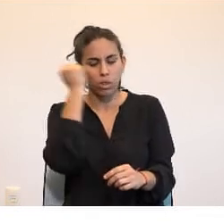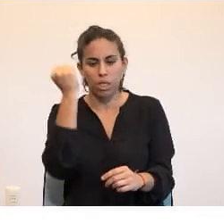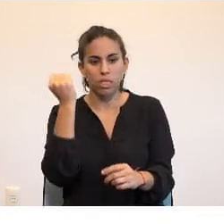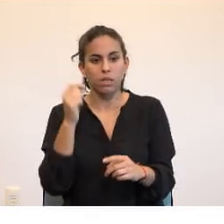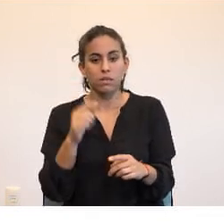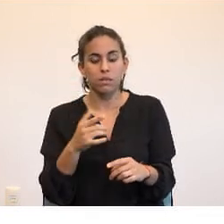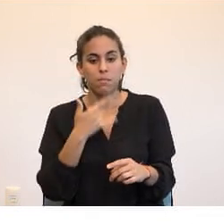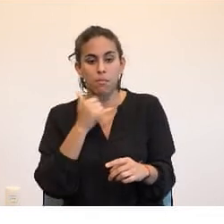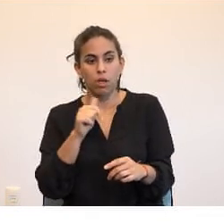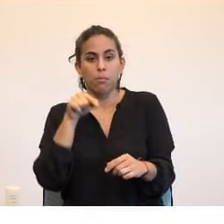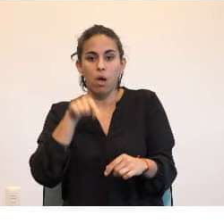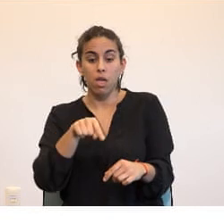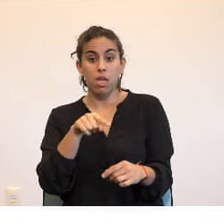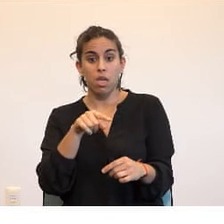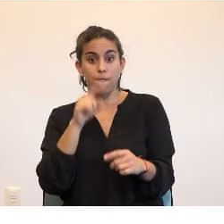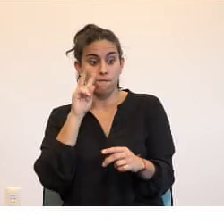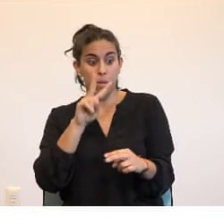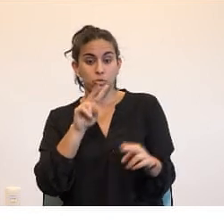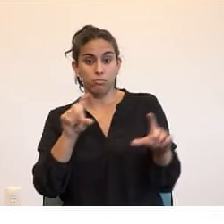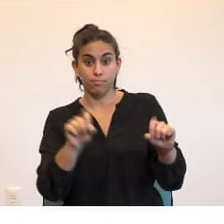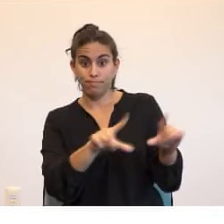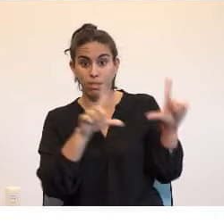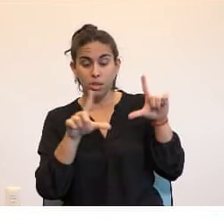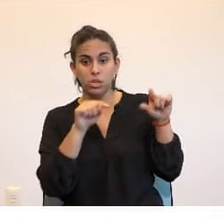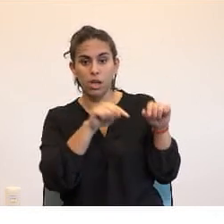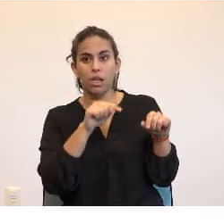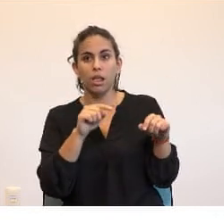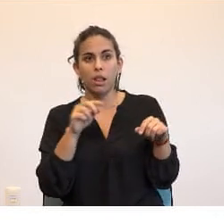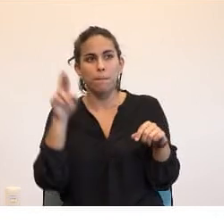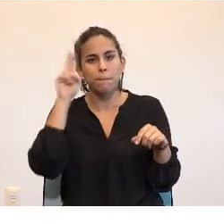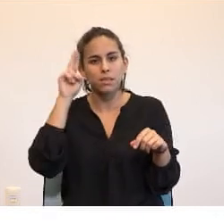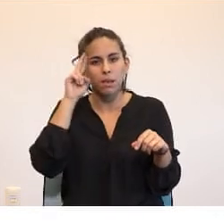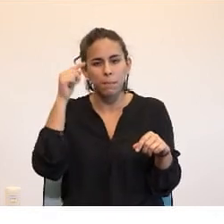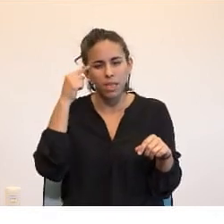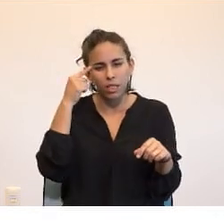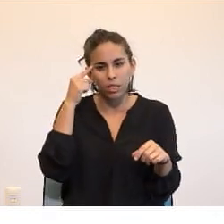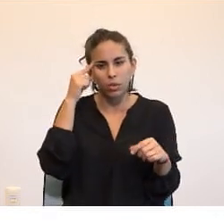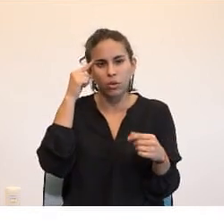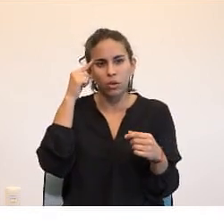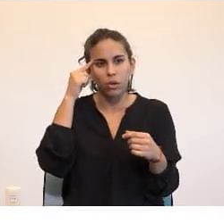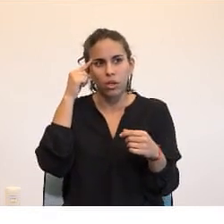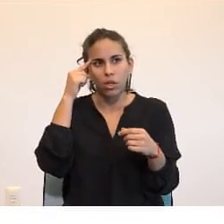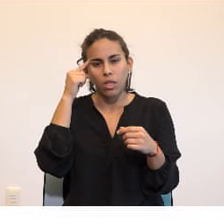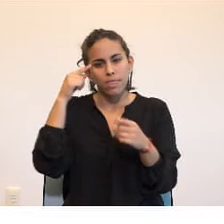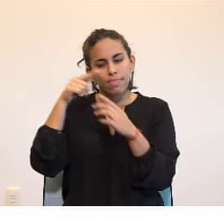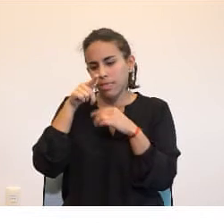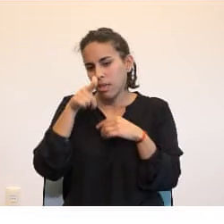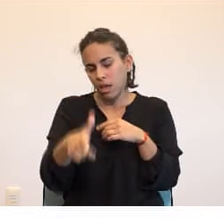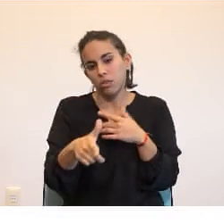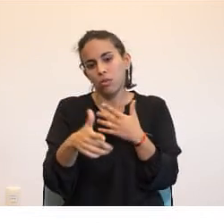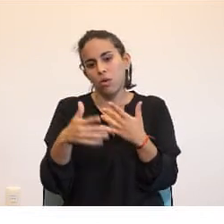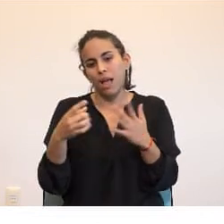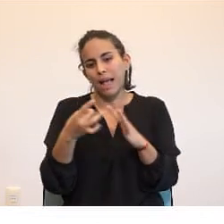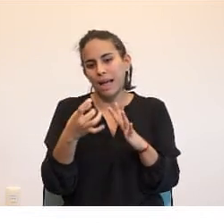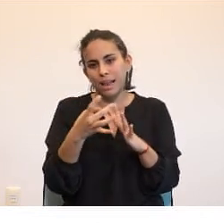Entre ellos, este que vemos en pantalla. La calidad de nuestro pensamiento estará directamente vinculada a la calidad